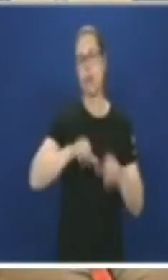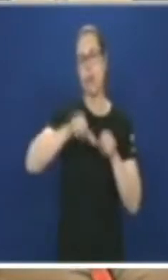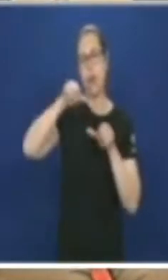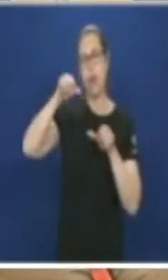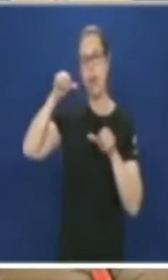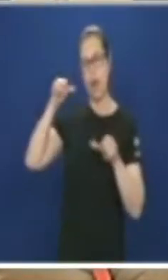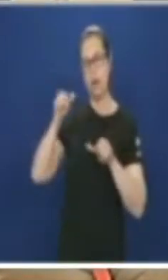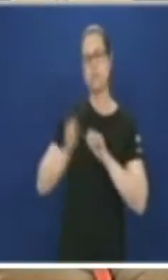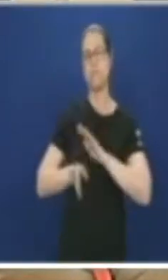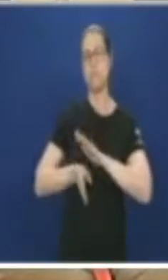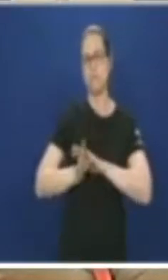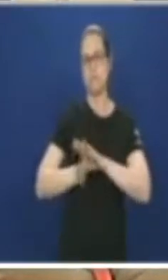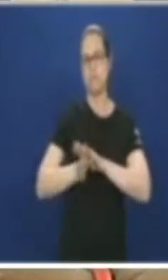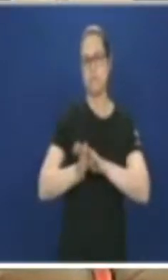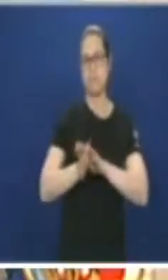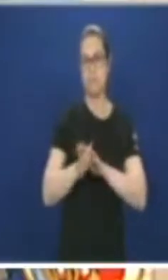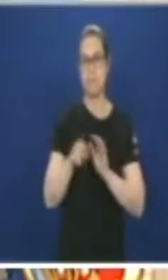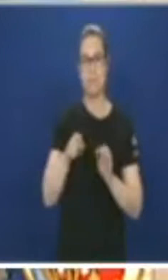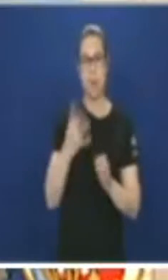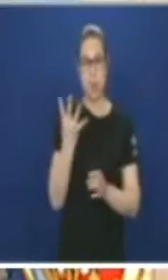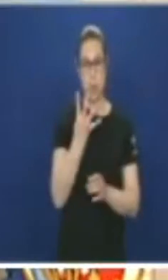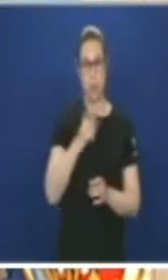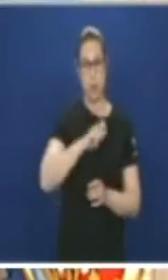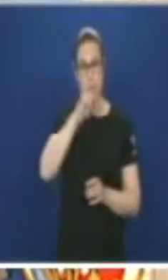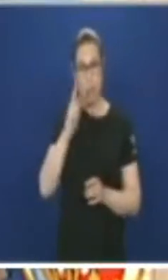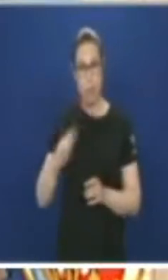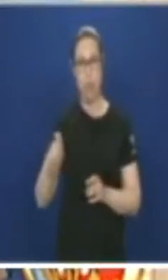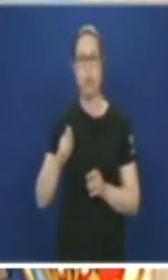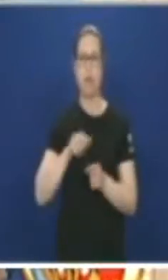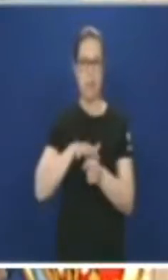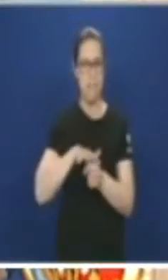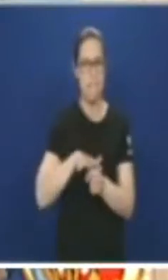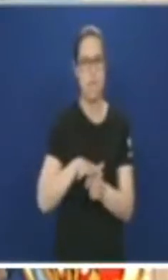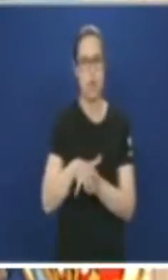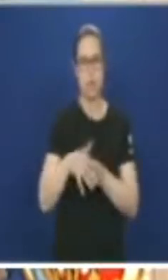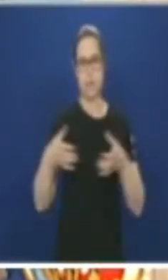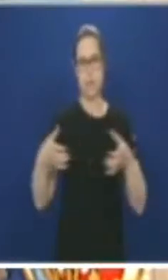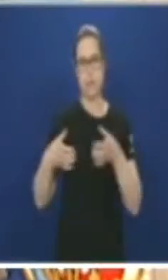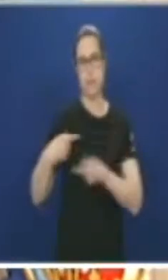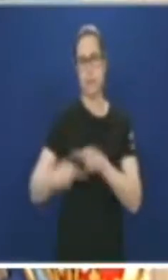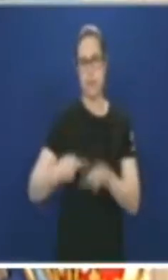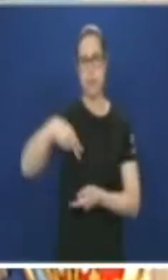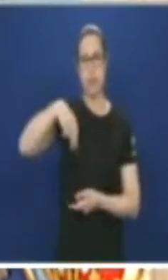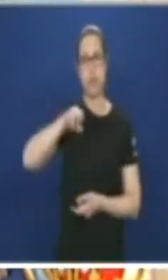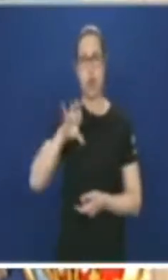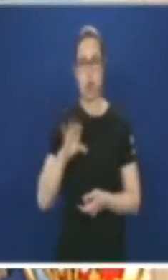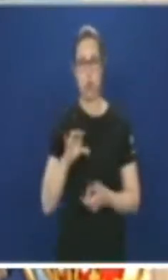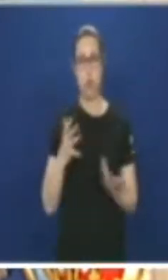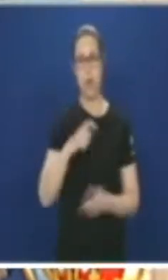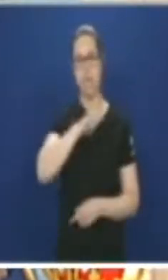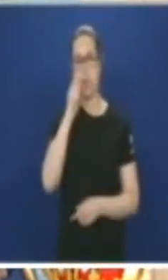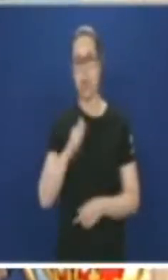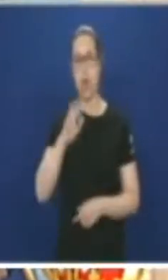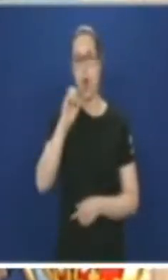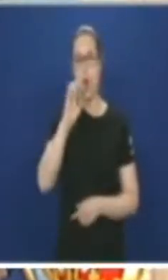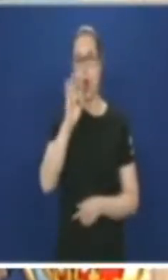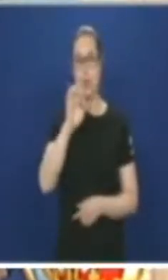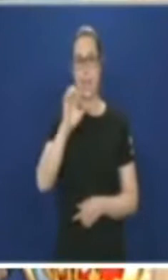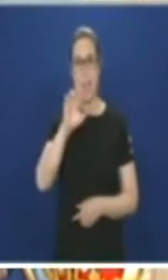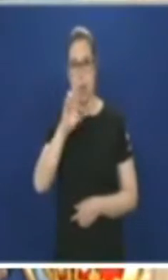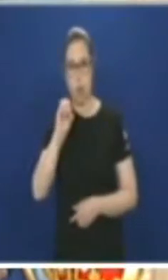persoeiros constituentes da Xeración Nós: Fundación Otero Pedrallo,